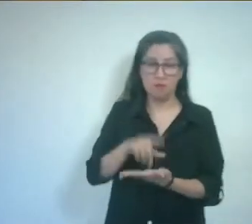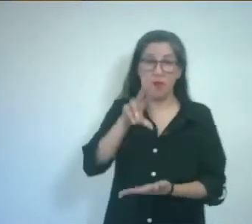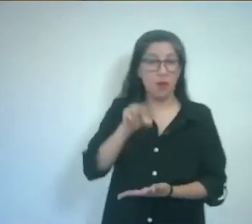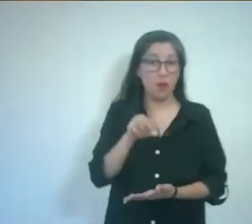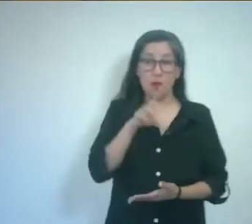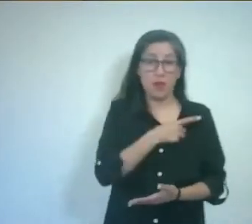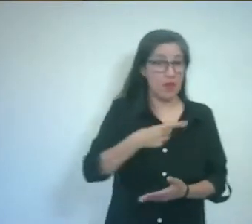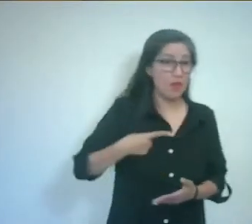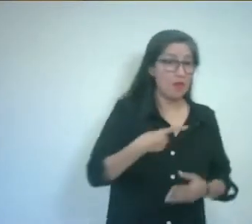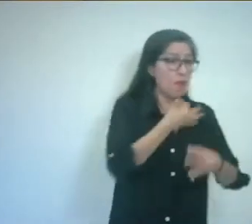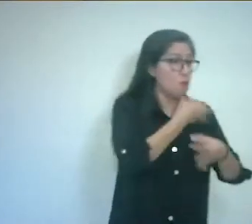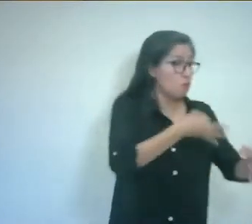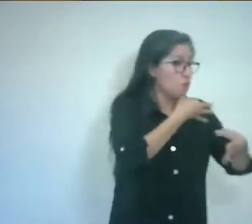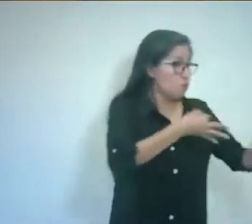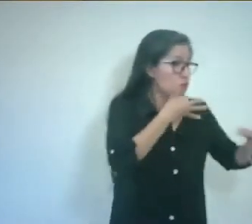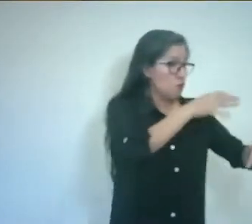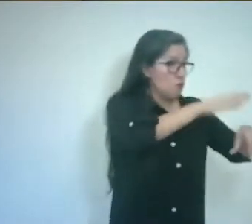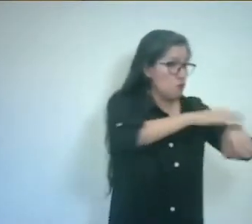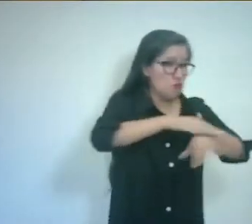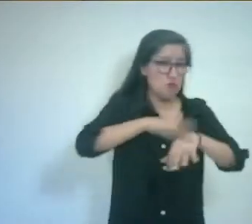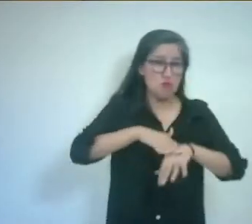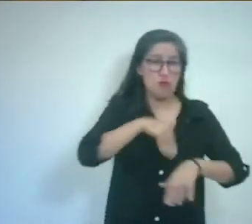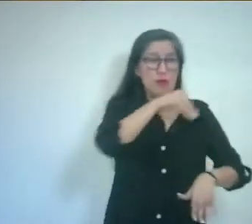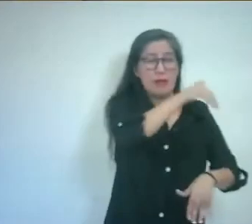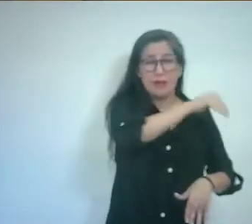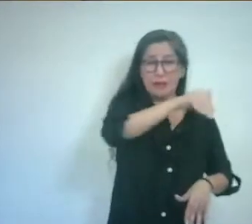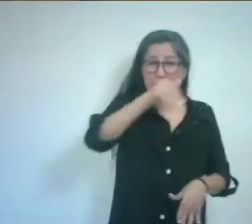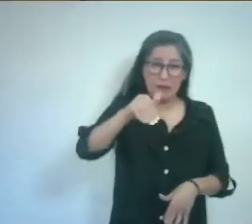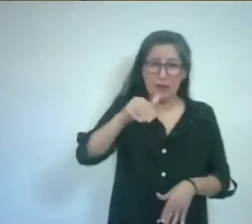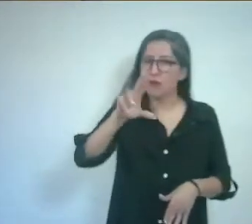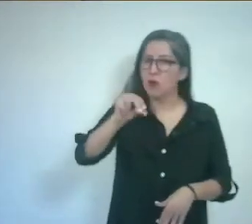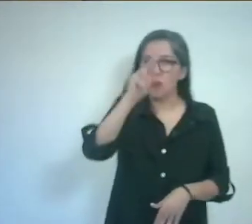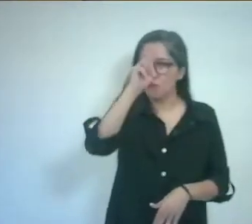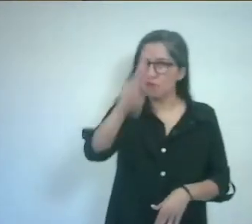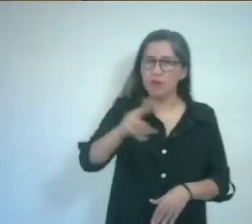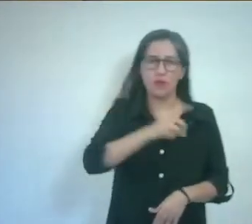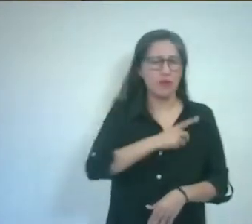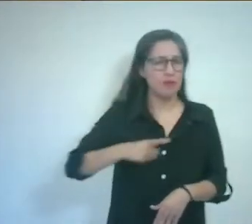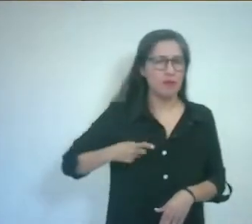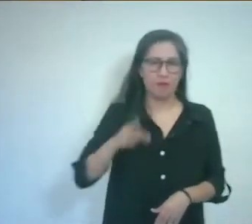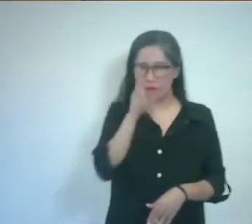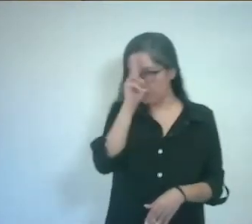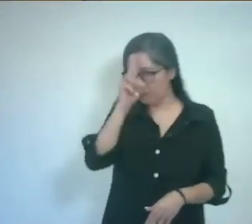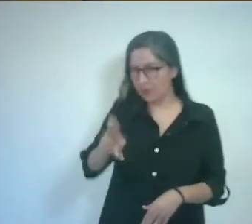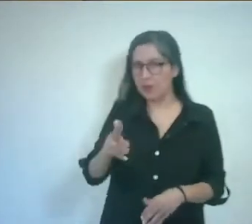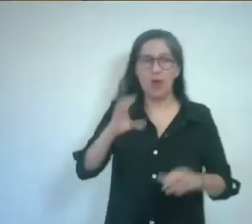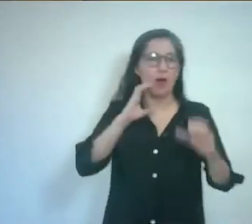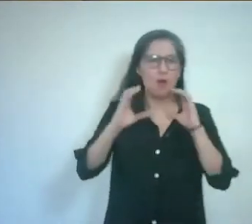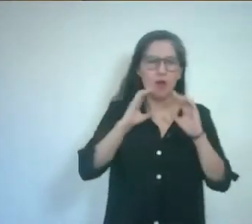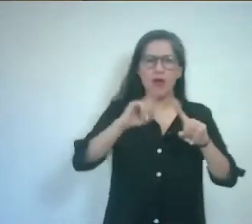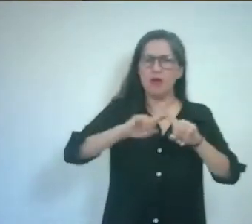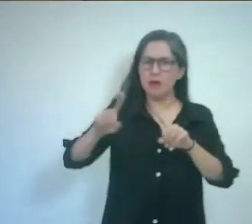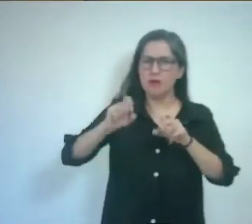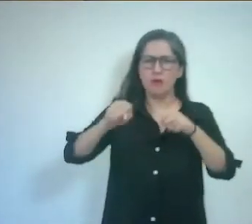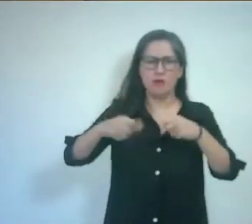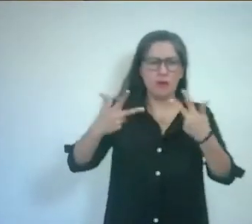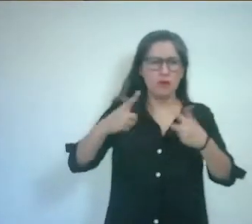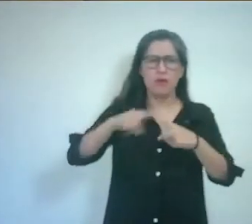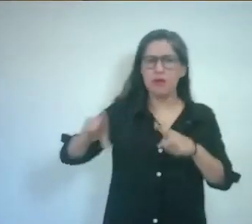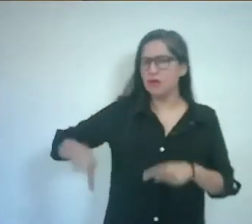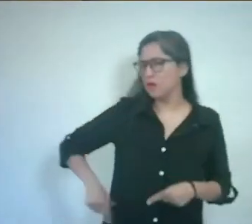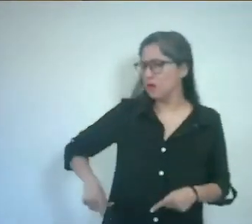y proselitismo, está prohibida todo tipo de propaganda electoral en medios de comunicación, así como la propaganda